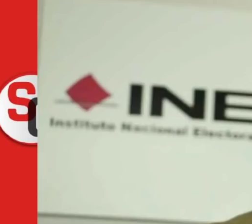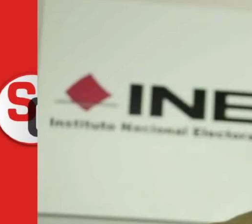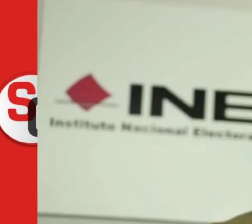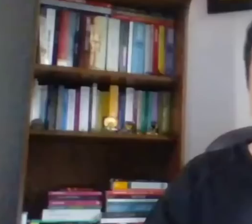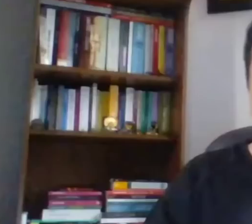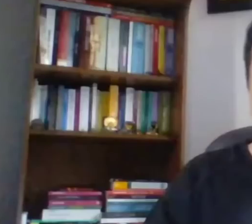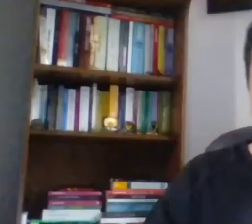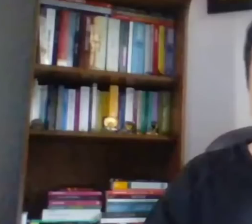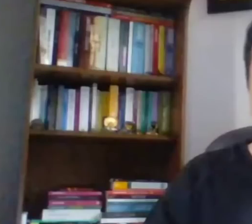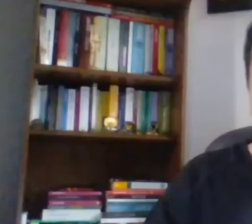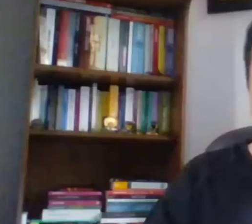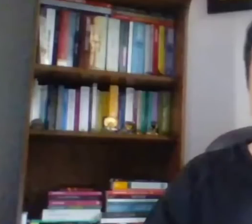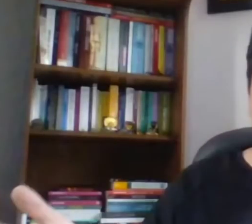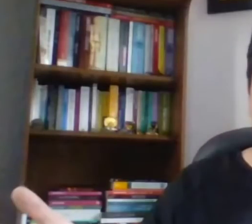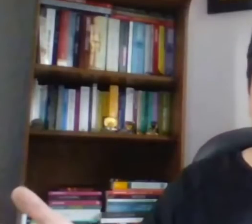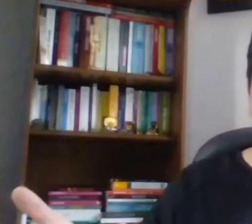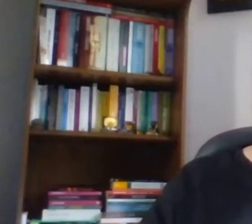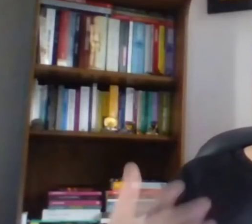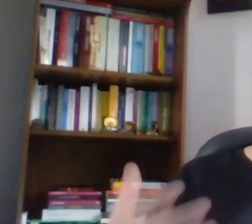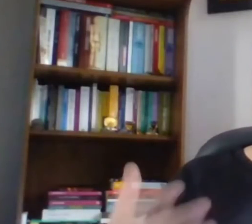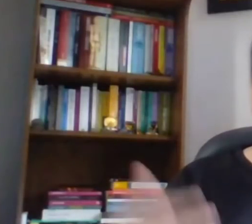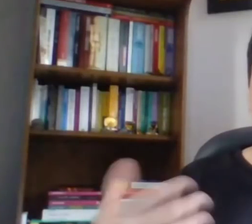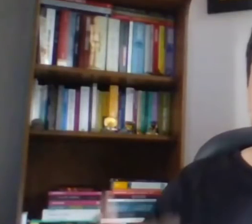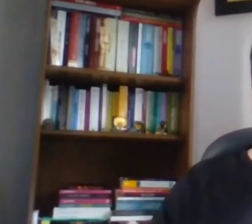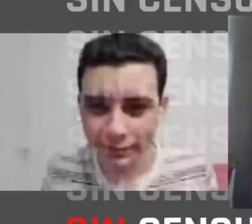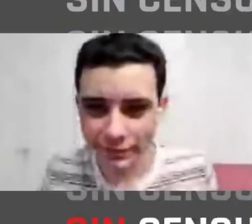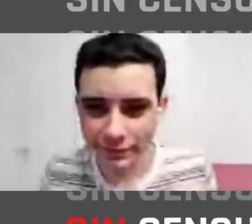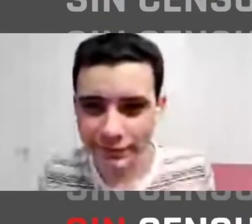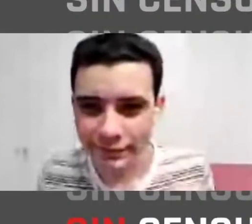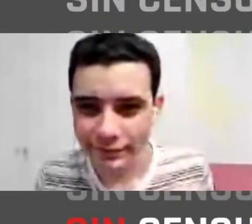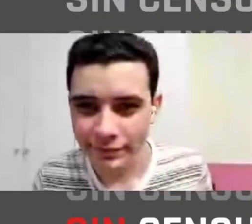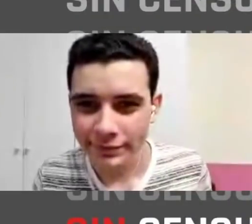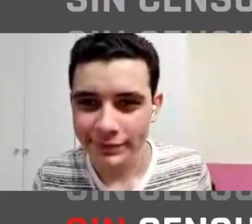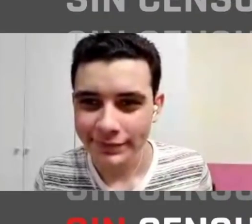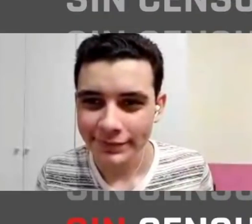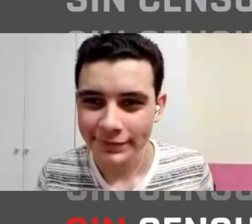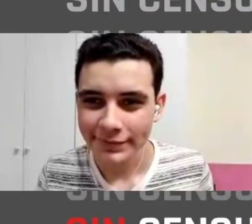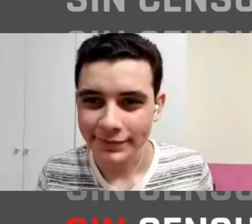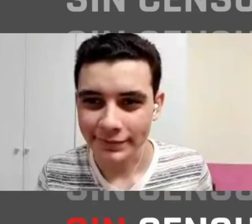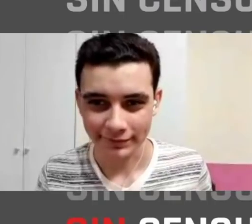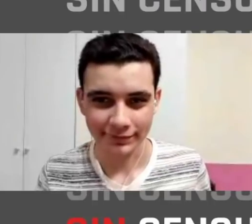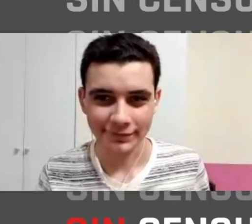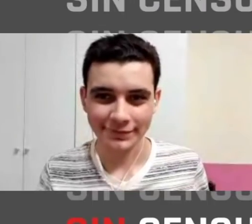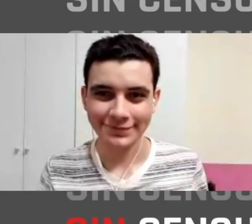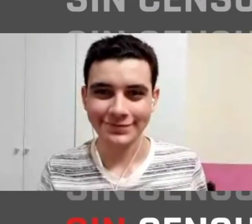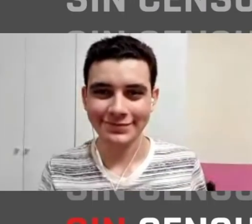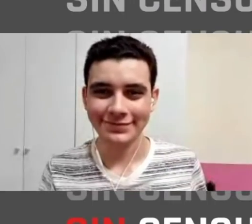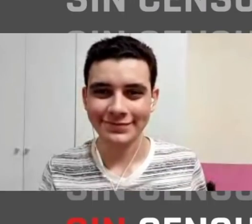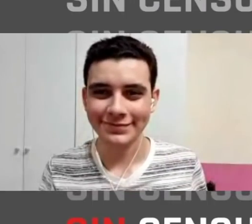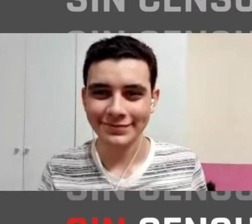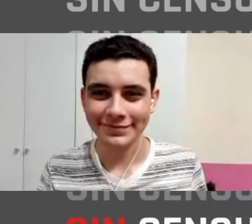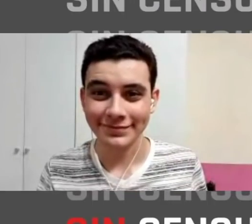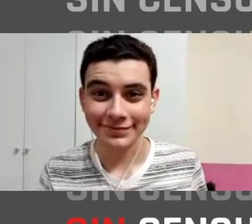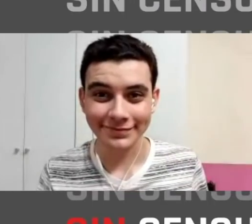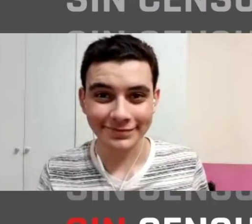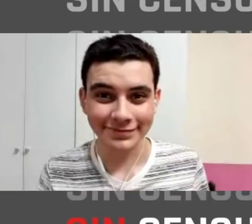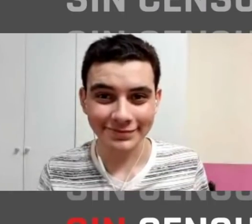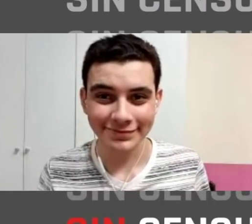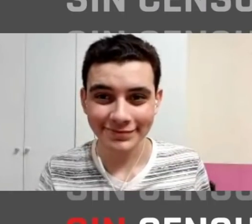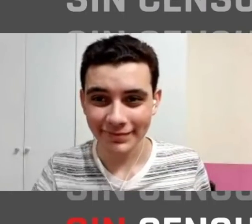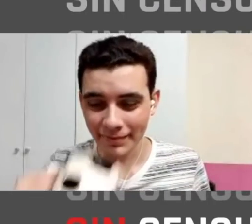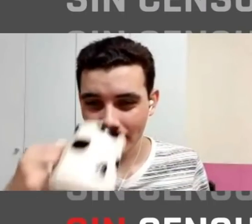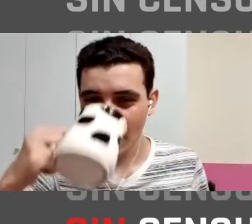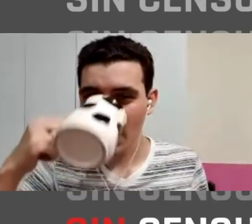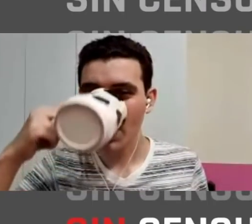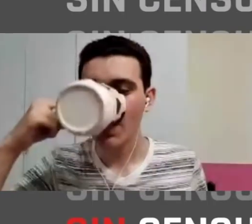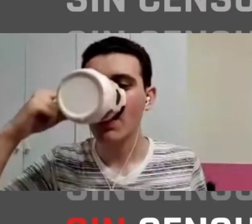en el poder, así de fácil. Así como el Pero PRI. necesitamos, sí, yo creo que sí, pero todo dependerá de a